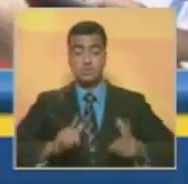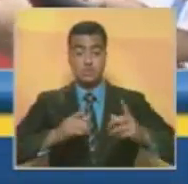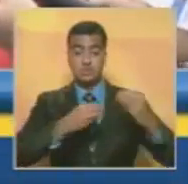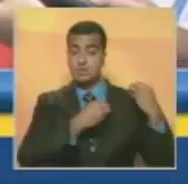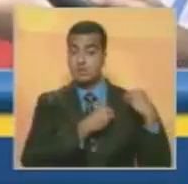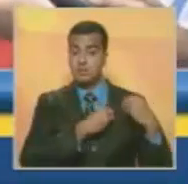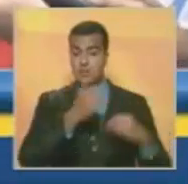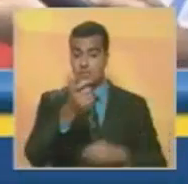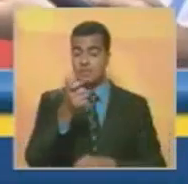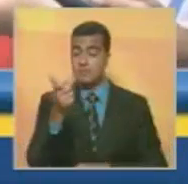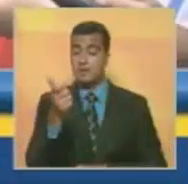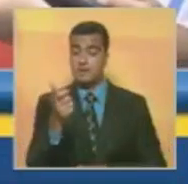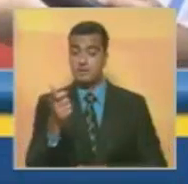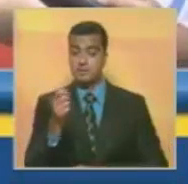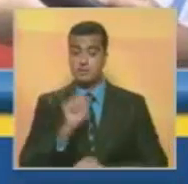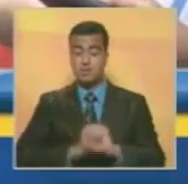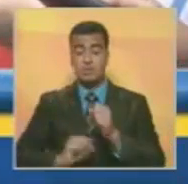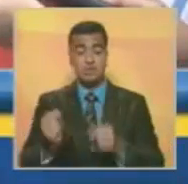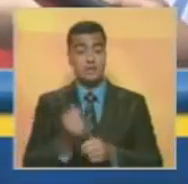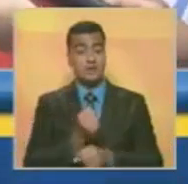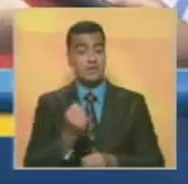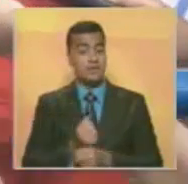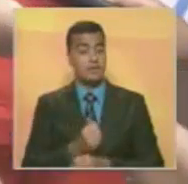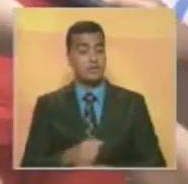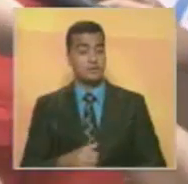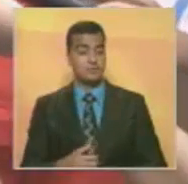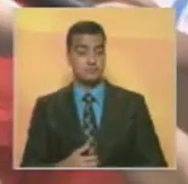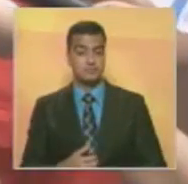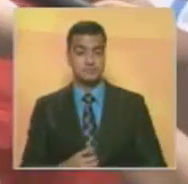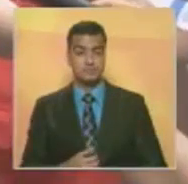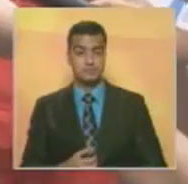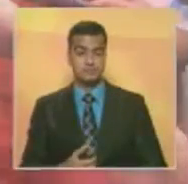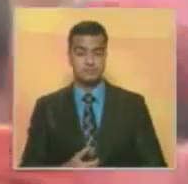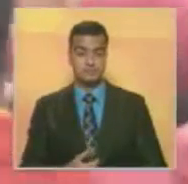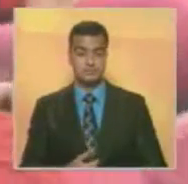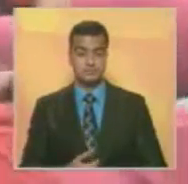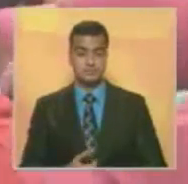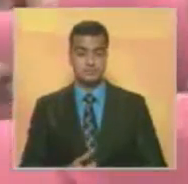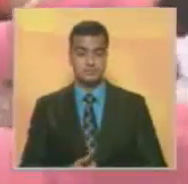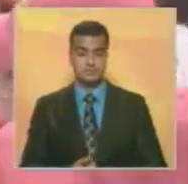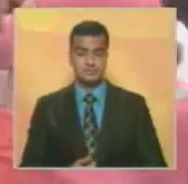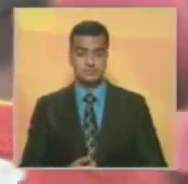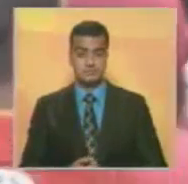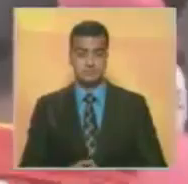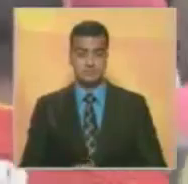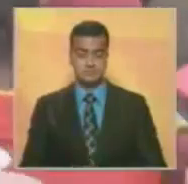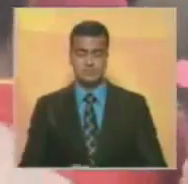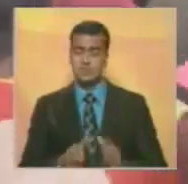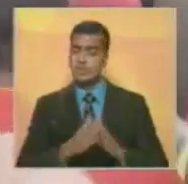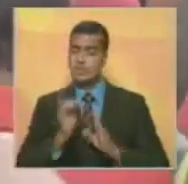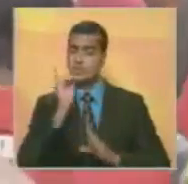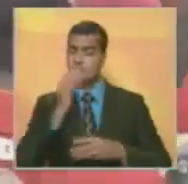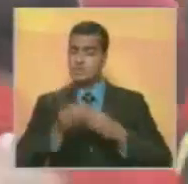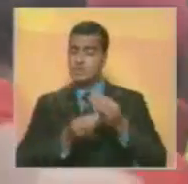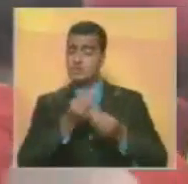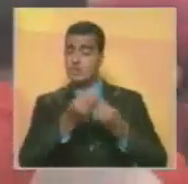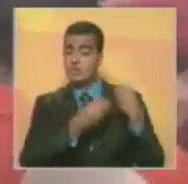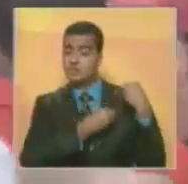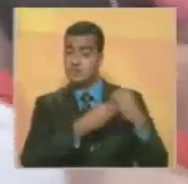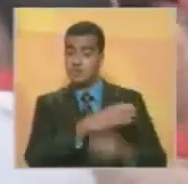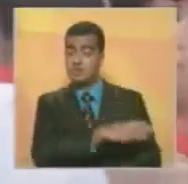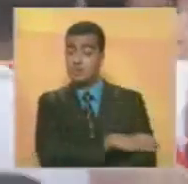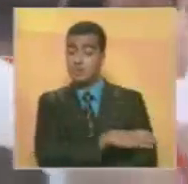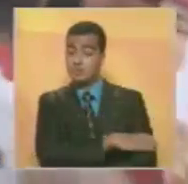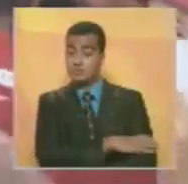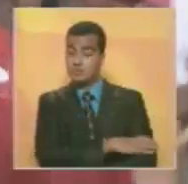equipos a disparar contra trabajadores y trabajadoras, contra la población en general. En torno a las denuncias realizadas por dirigentes de oposición